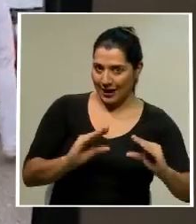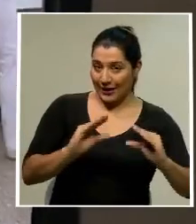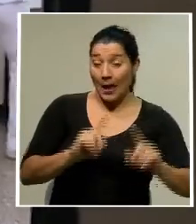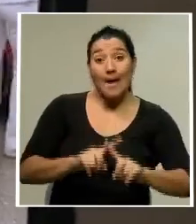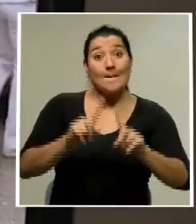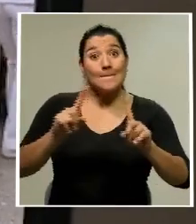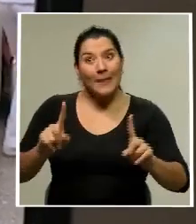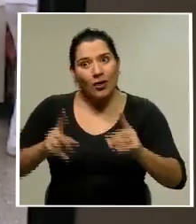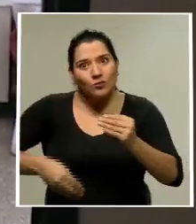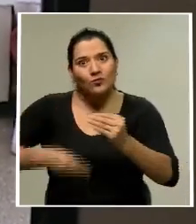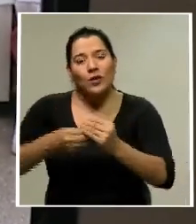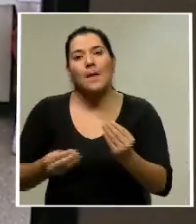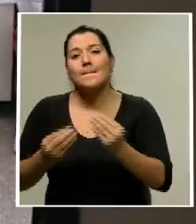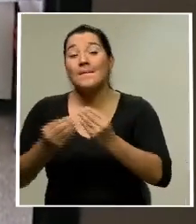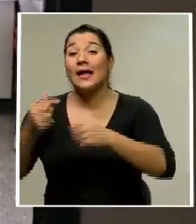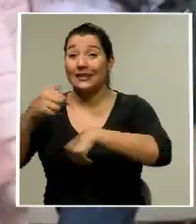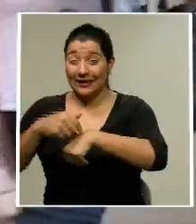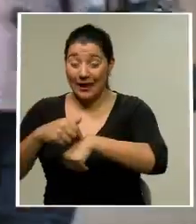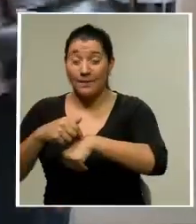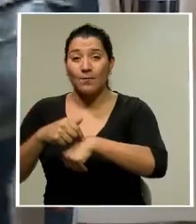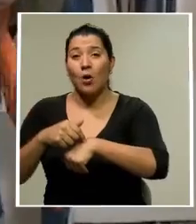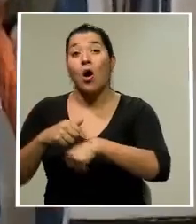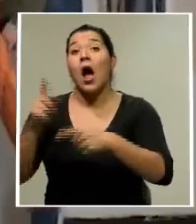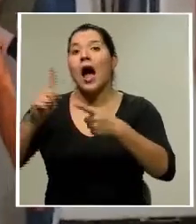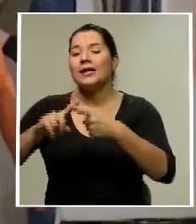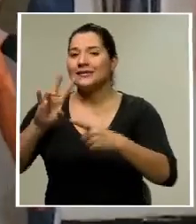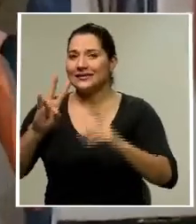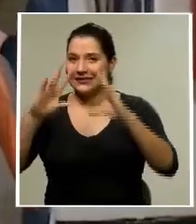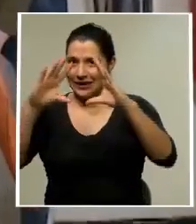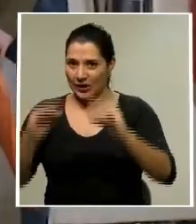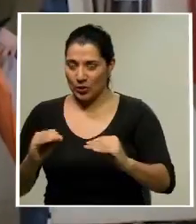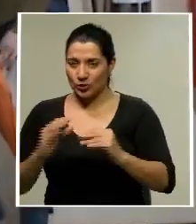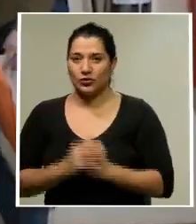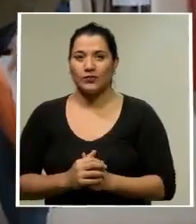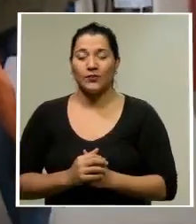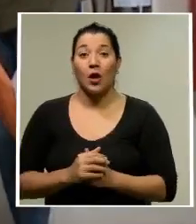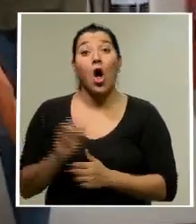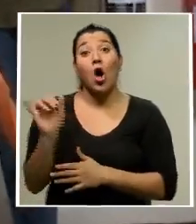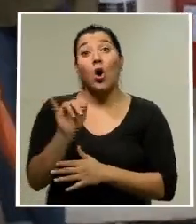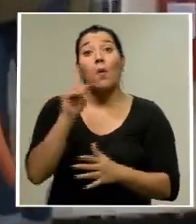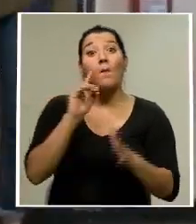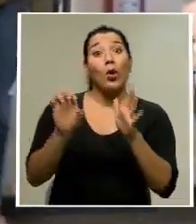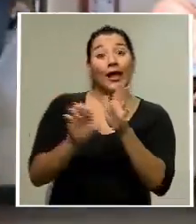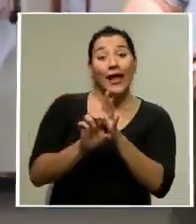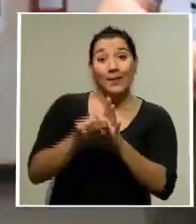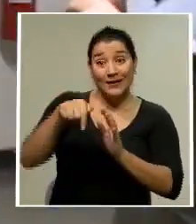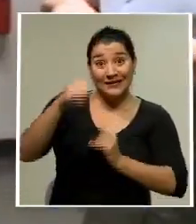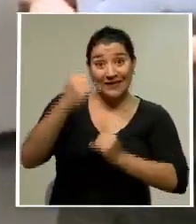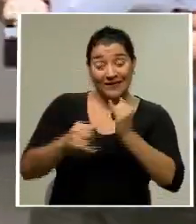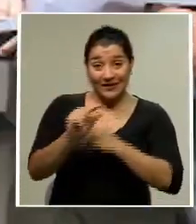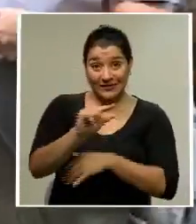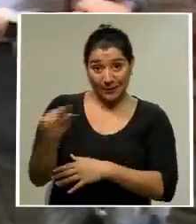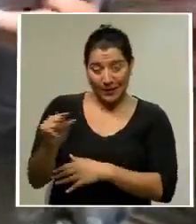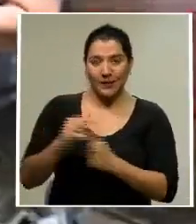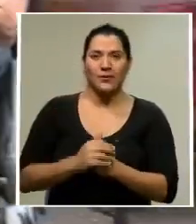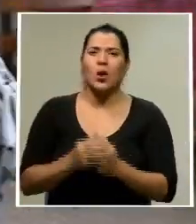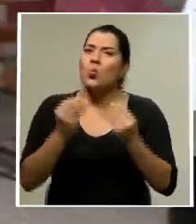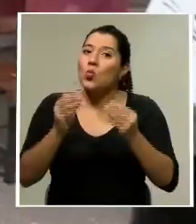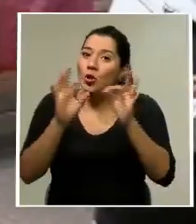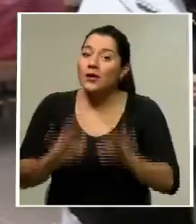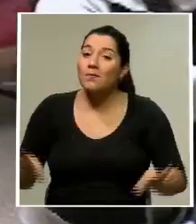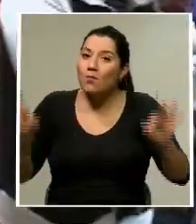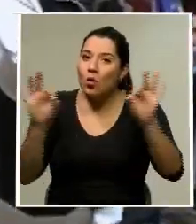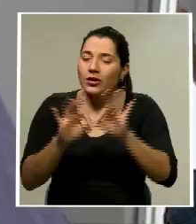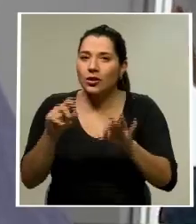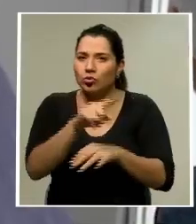horario extendido en muchos de los centros médicos será hasta las 7 de la noche, como en el caso de este fin de semana. Es importante mencionar